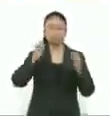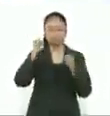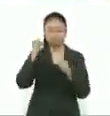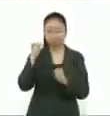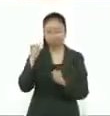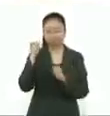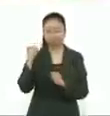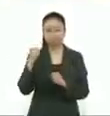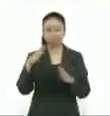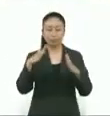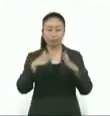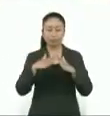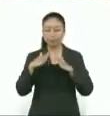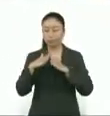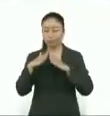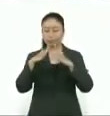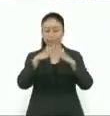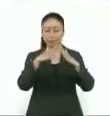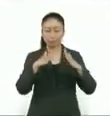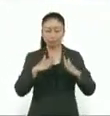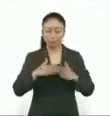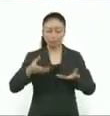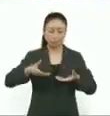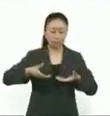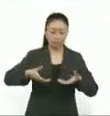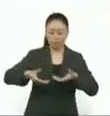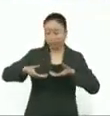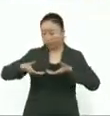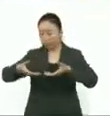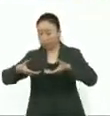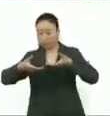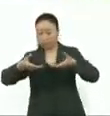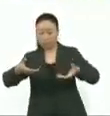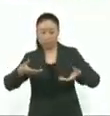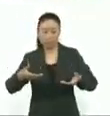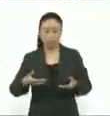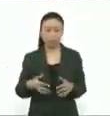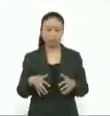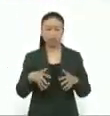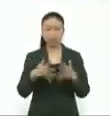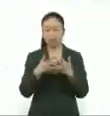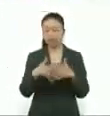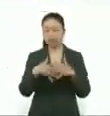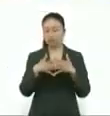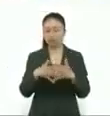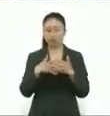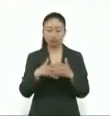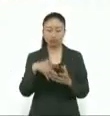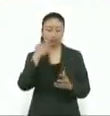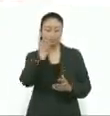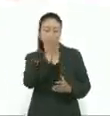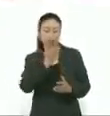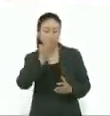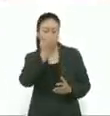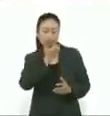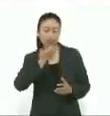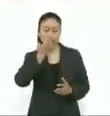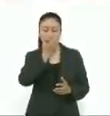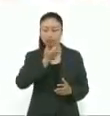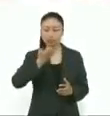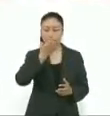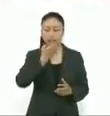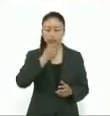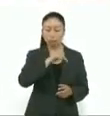en cada casa, en cada calle, en cada fábrica, en cada escuela, en